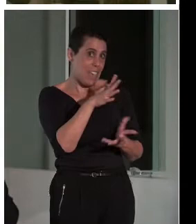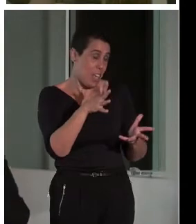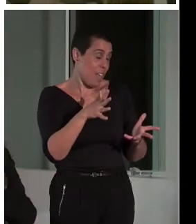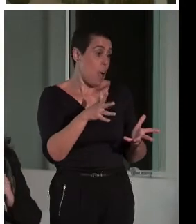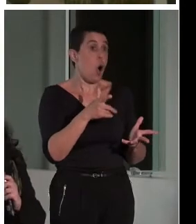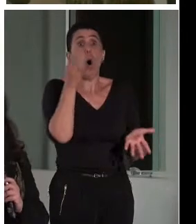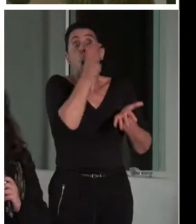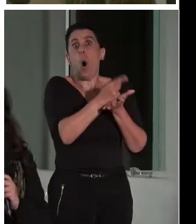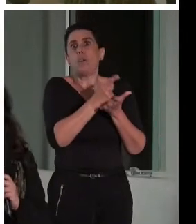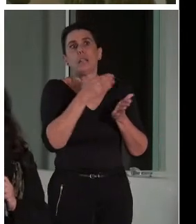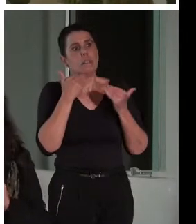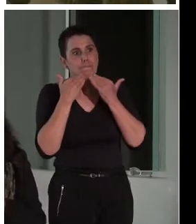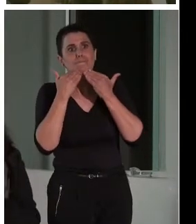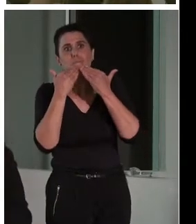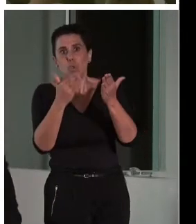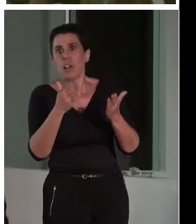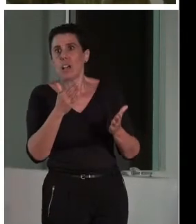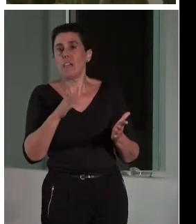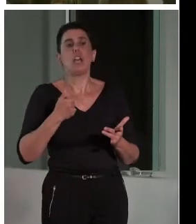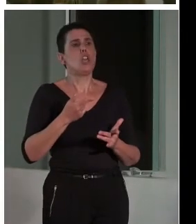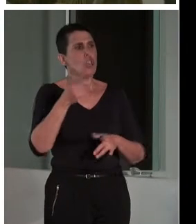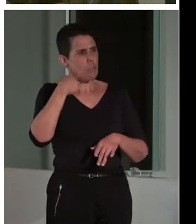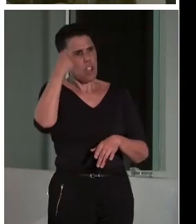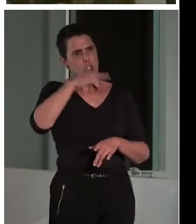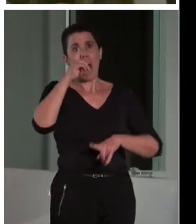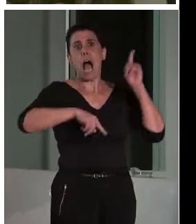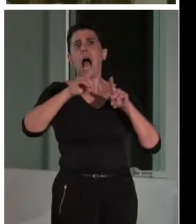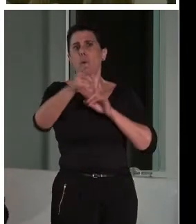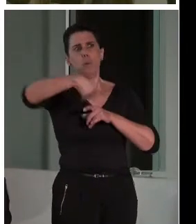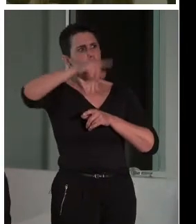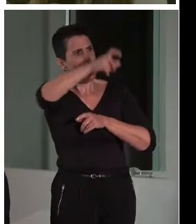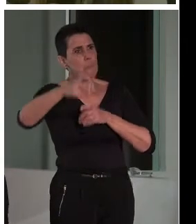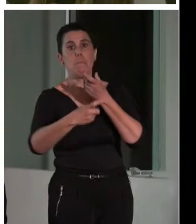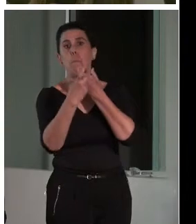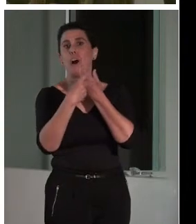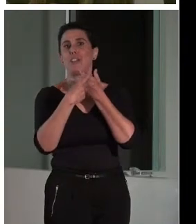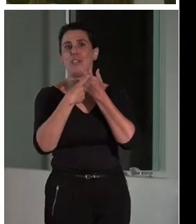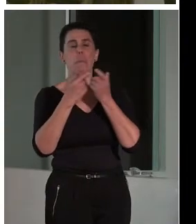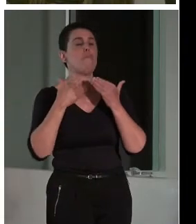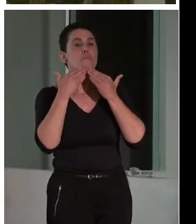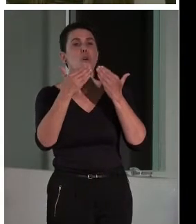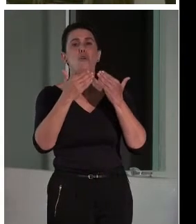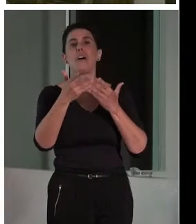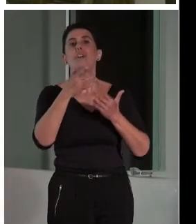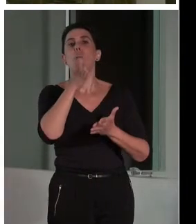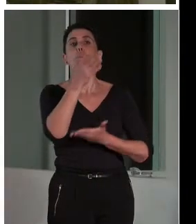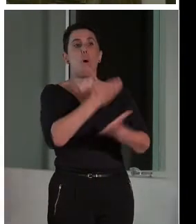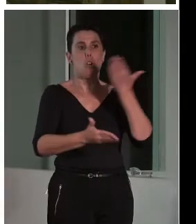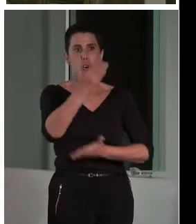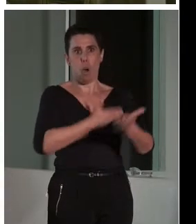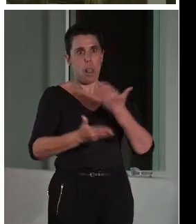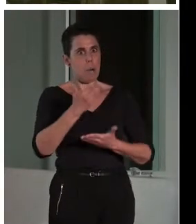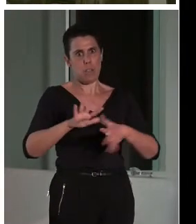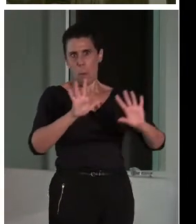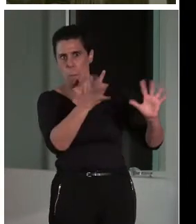porque sé que algunas personas de aquí estáis participando activamente la colaboración tenemos 150 comunicaciones en dos